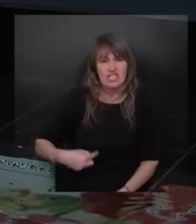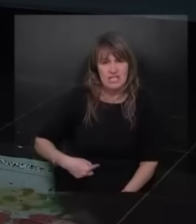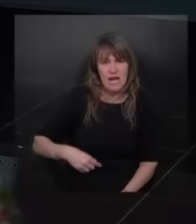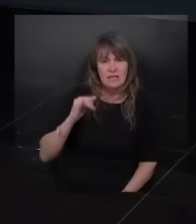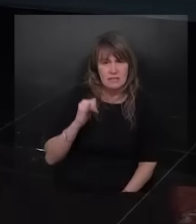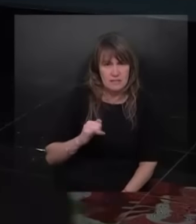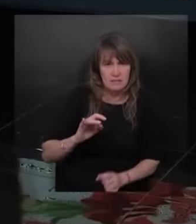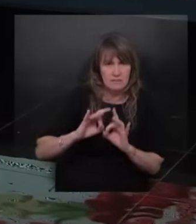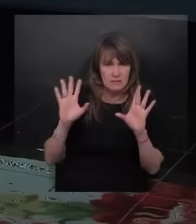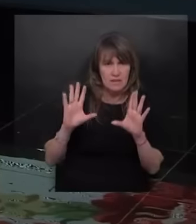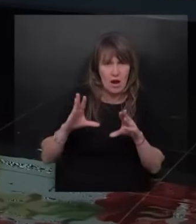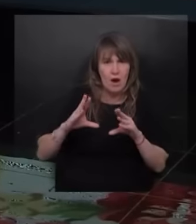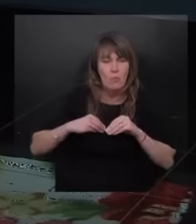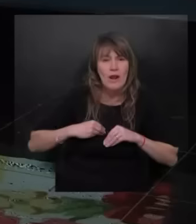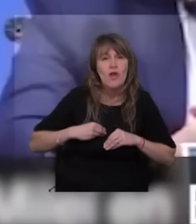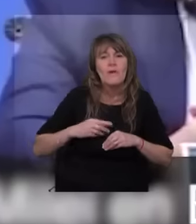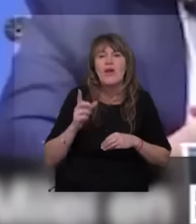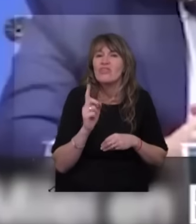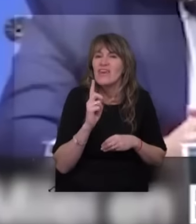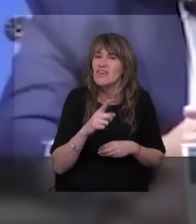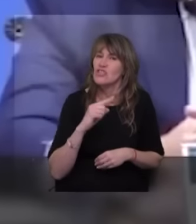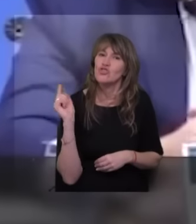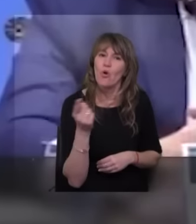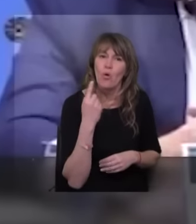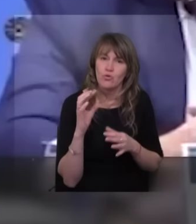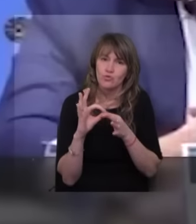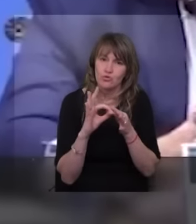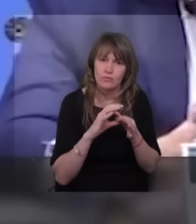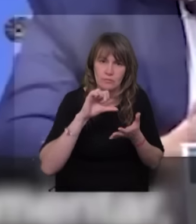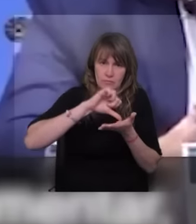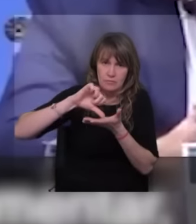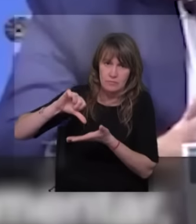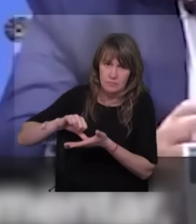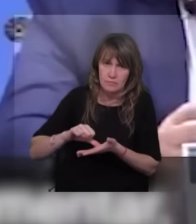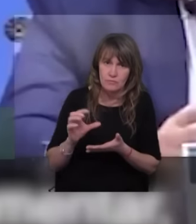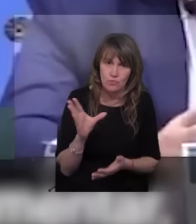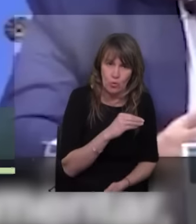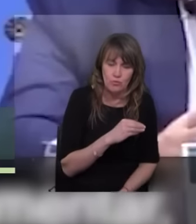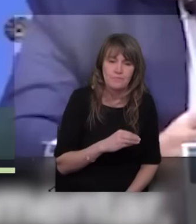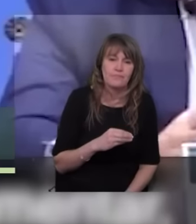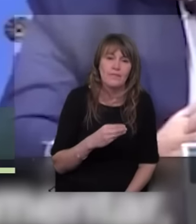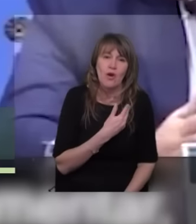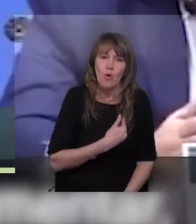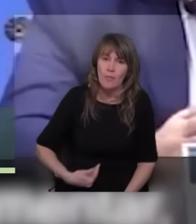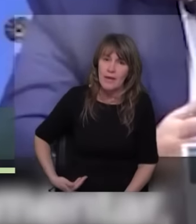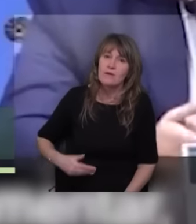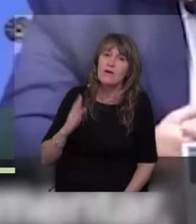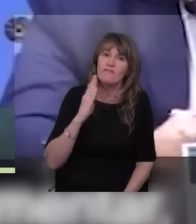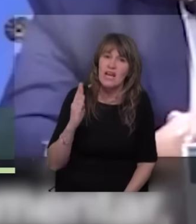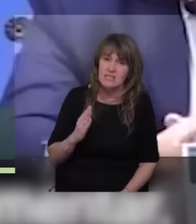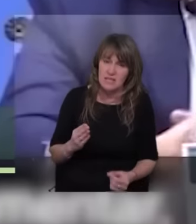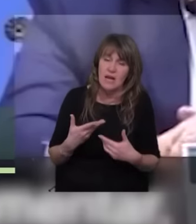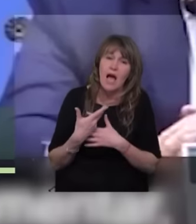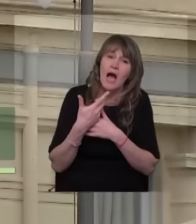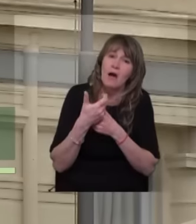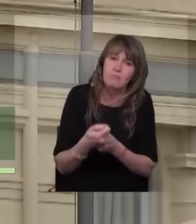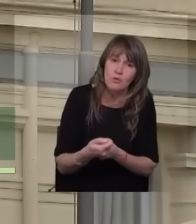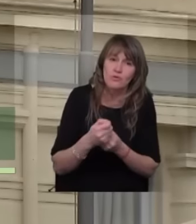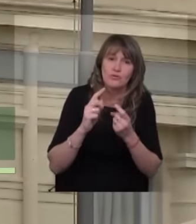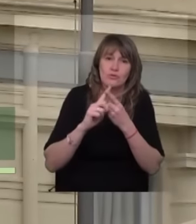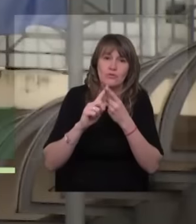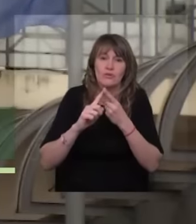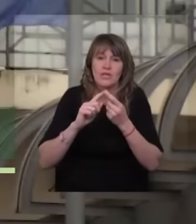cuando participen todos el gobierno de Brasil se mostró dispuesto a apoyar la apertura de negociaciones para el tratado